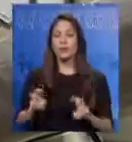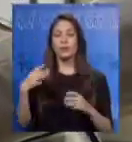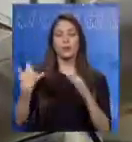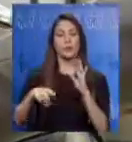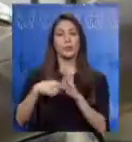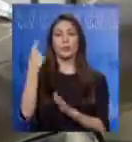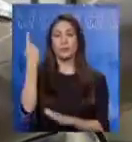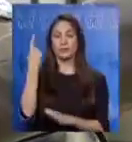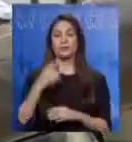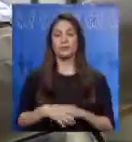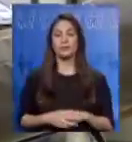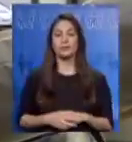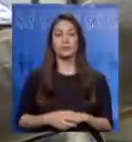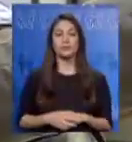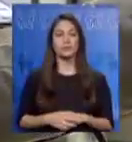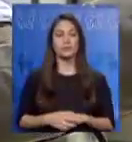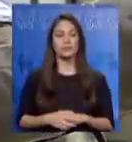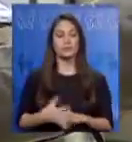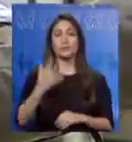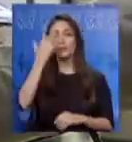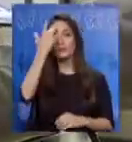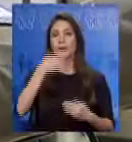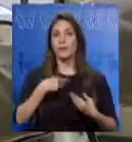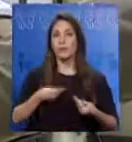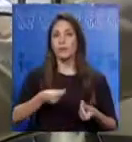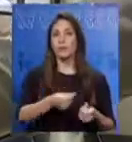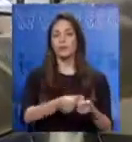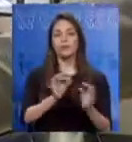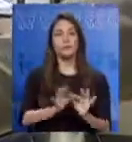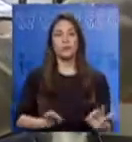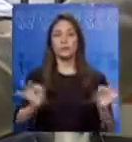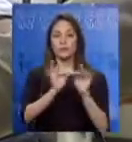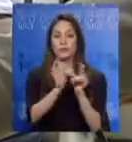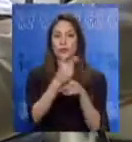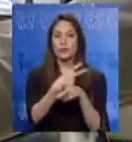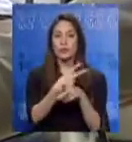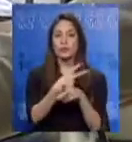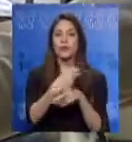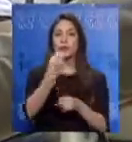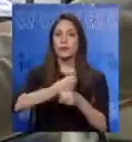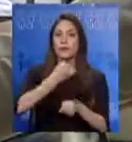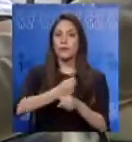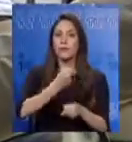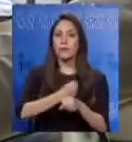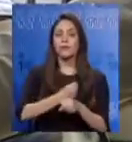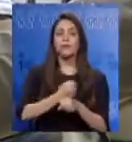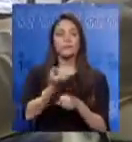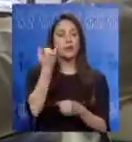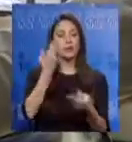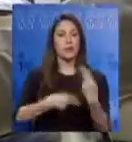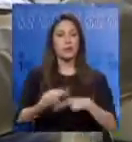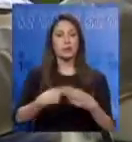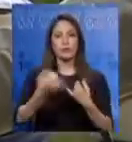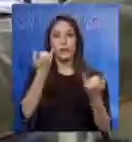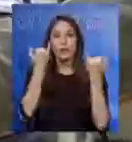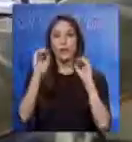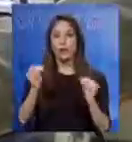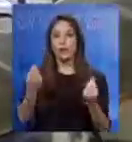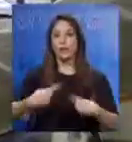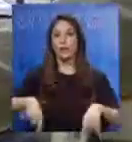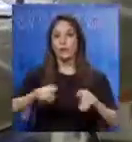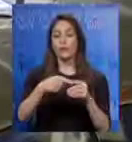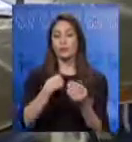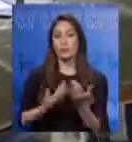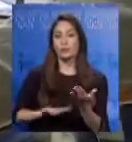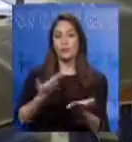definitivamente, pues inversión, producción, empleo, emprendimiento fundamentalmente juvenil. Hago una